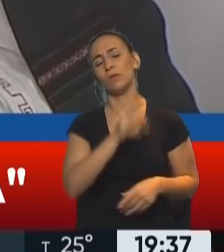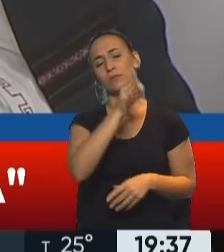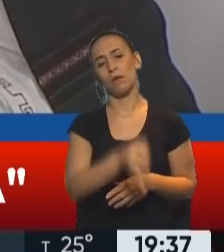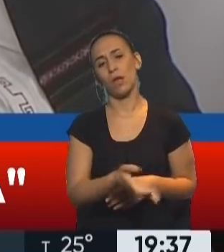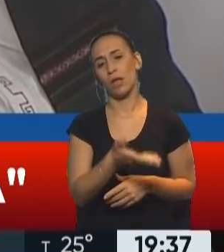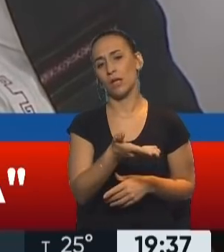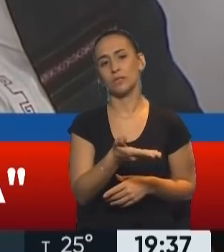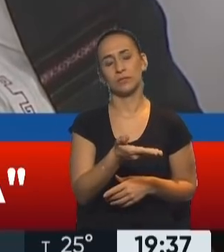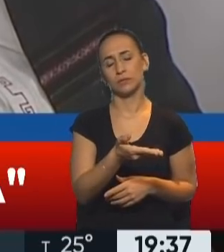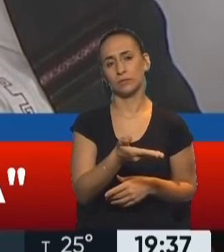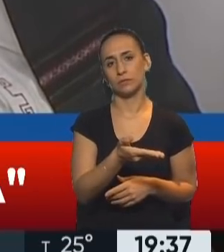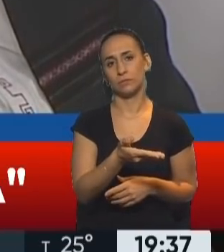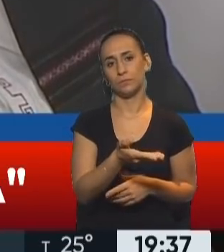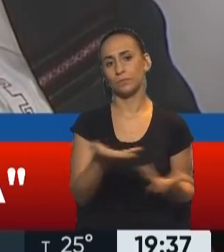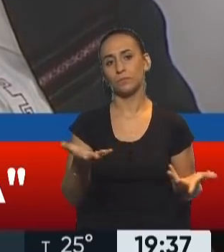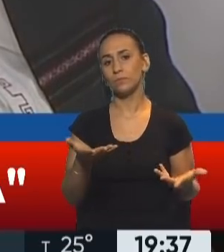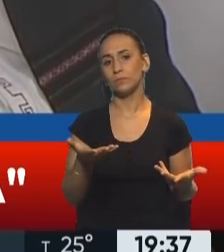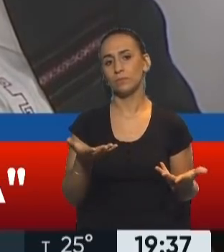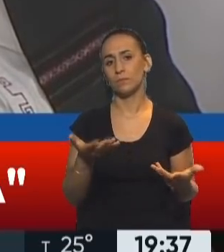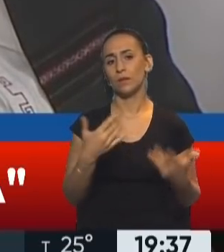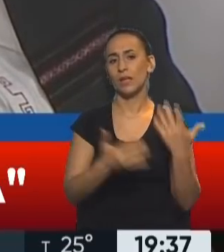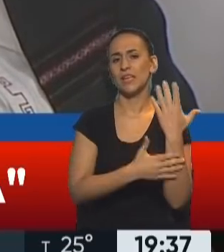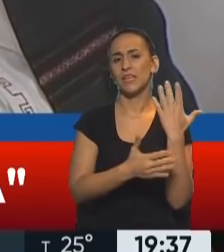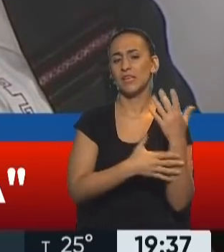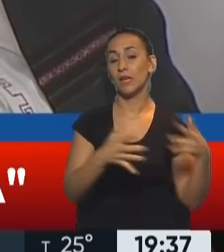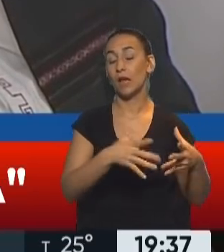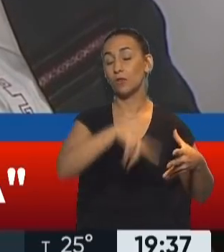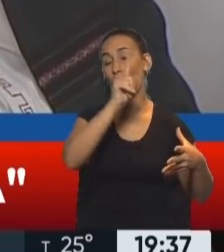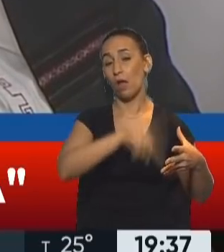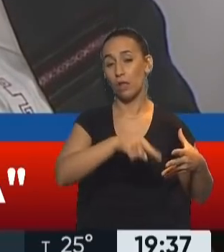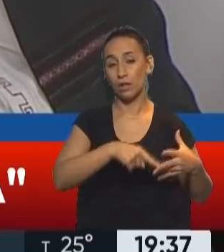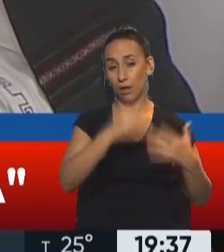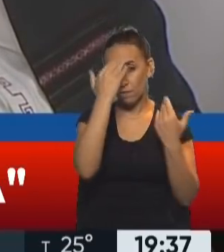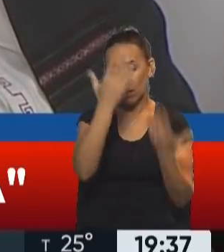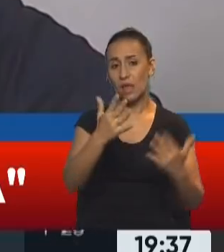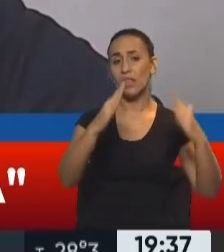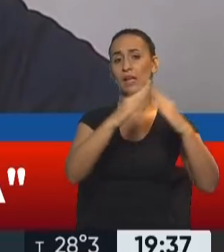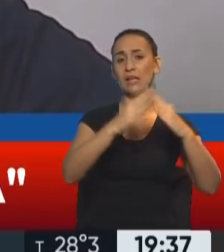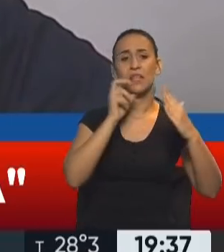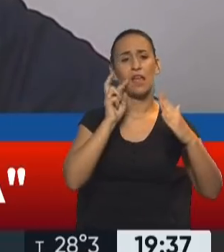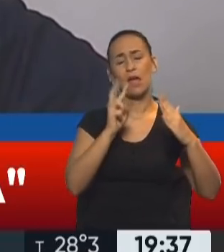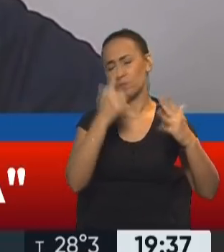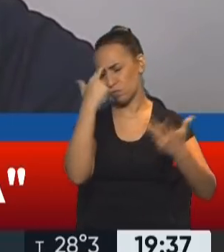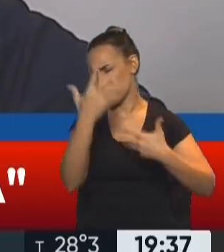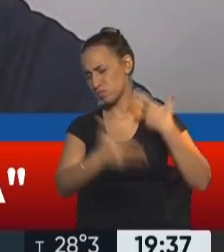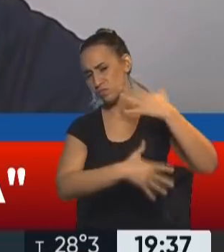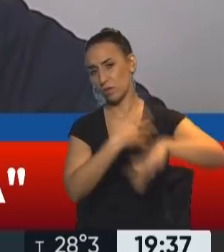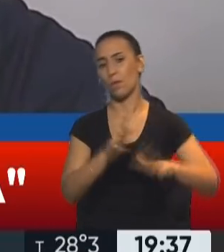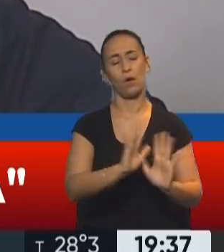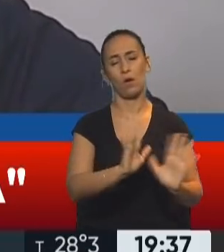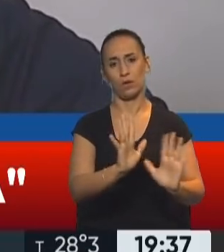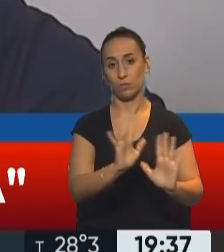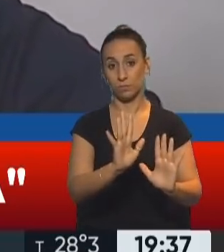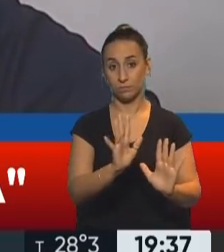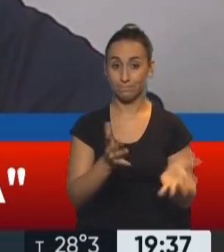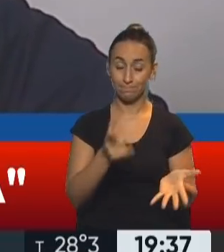que vamos a tener a toda la izquierda todo el día frente a la casa de Evo, nos van a volver locos, no me metas en este lío.